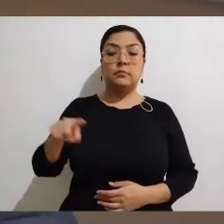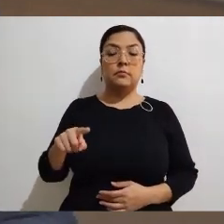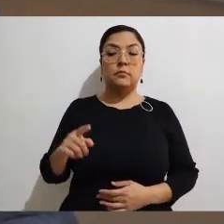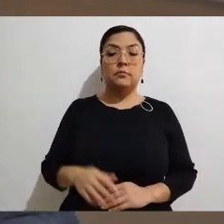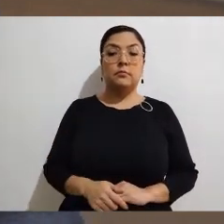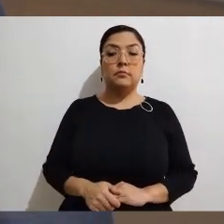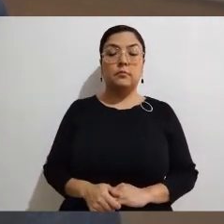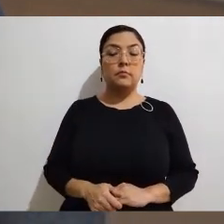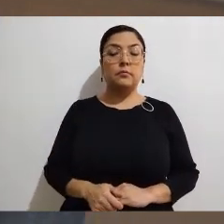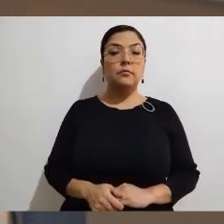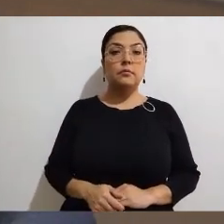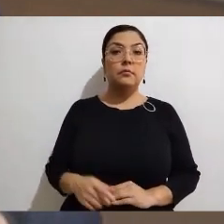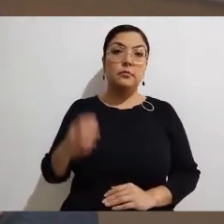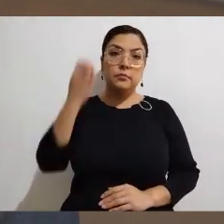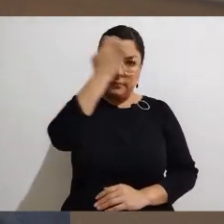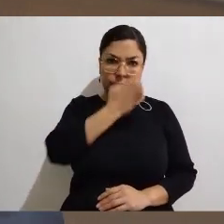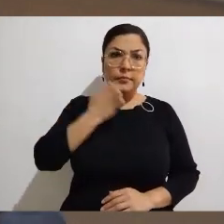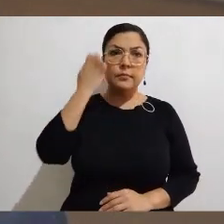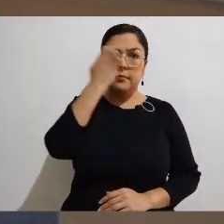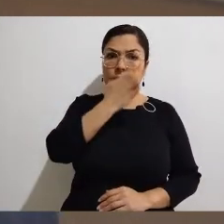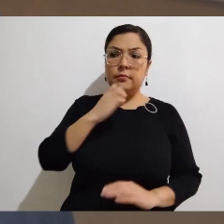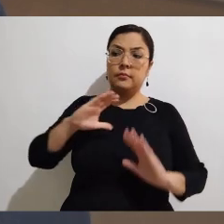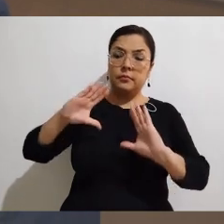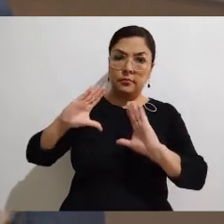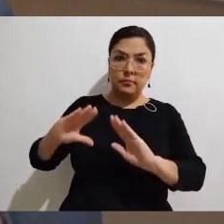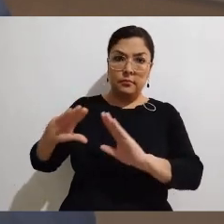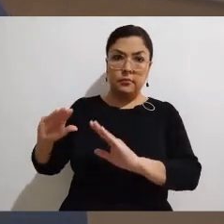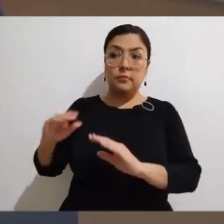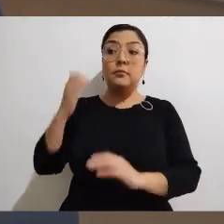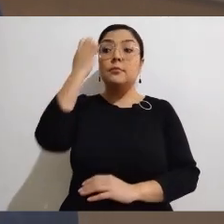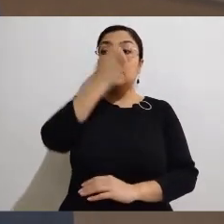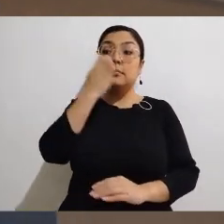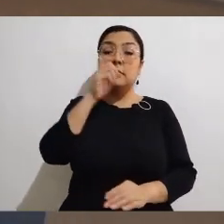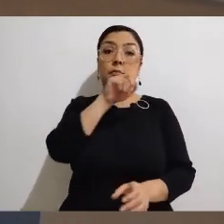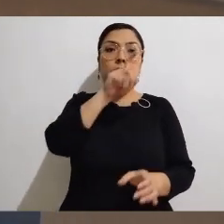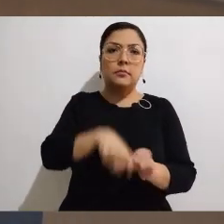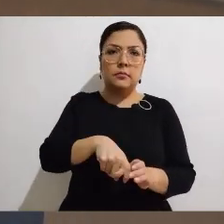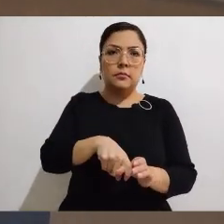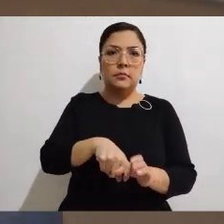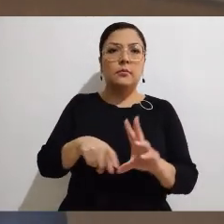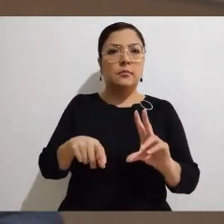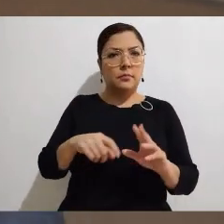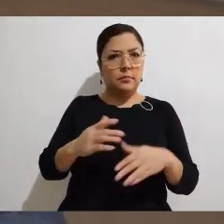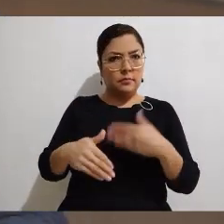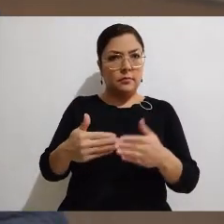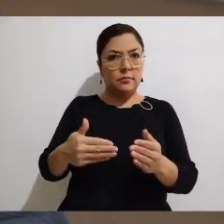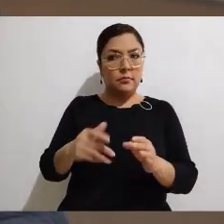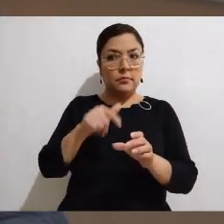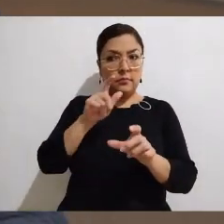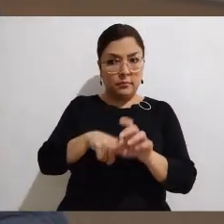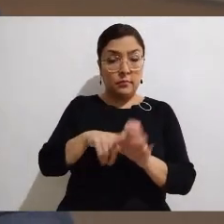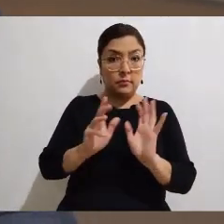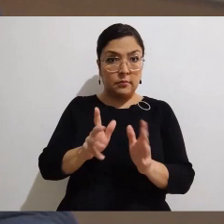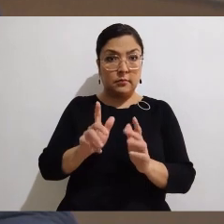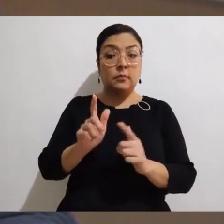autoridades electorales, evaluaciones, exámenes, no únicamente para ingresar, sino además para permanecer y para posibles